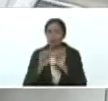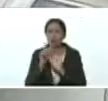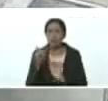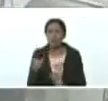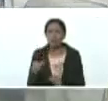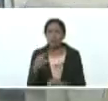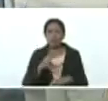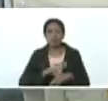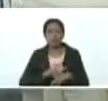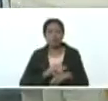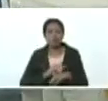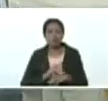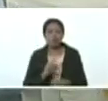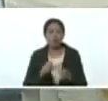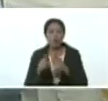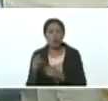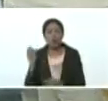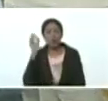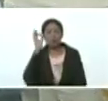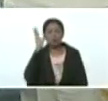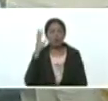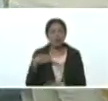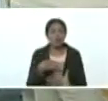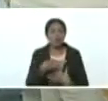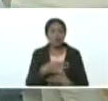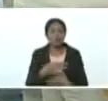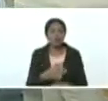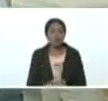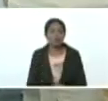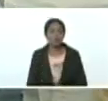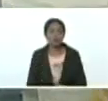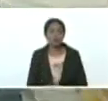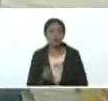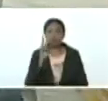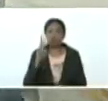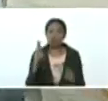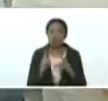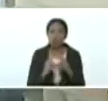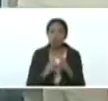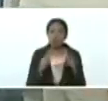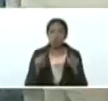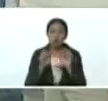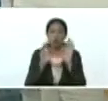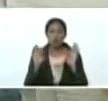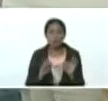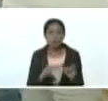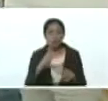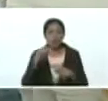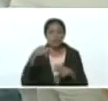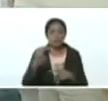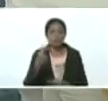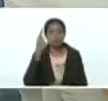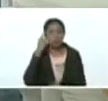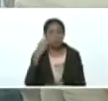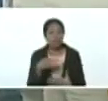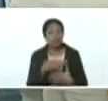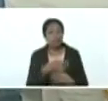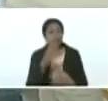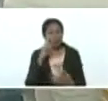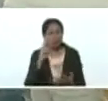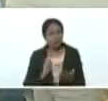doctoras, algunas ideas muy interesantes que ustedes van a conocer de los próximos días, muy